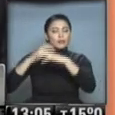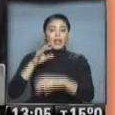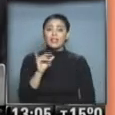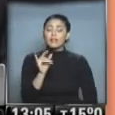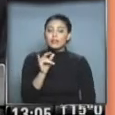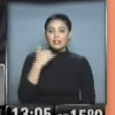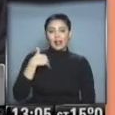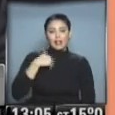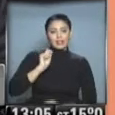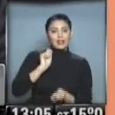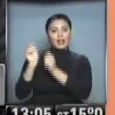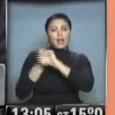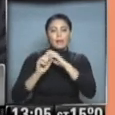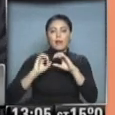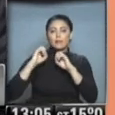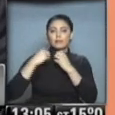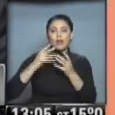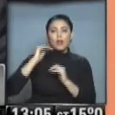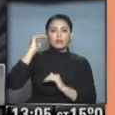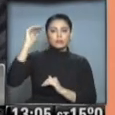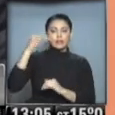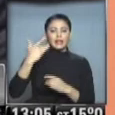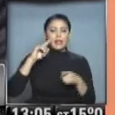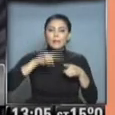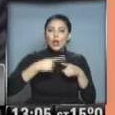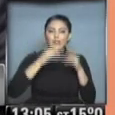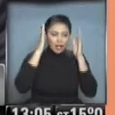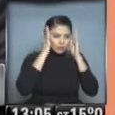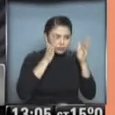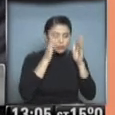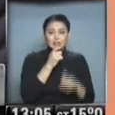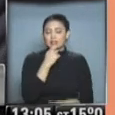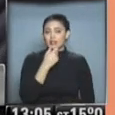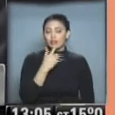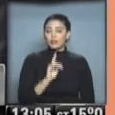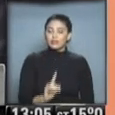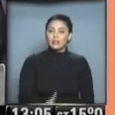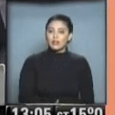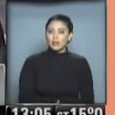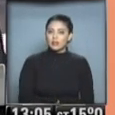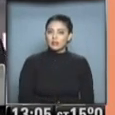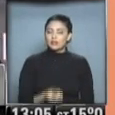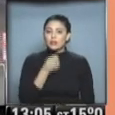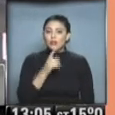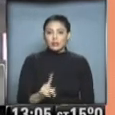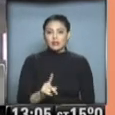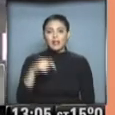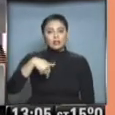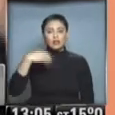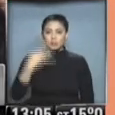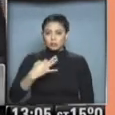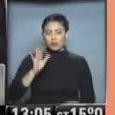transformar la argentina dedicarse a la vida política si uno no entiende que esto de dar se hace con responsabilidad